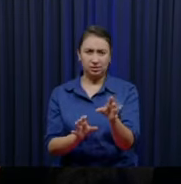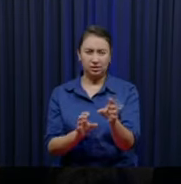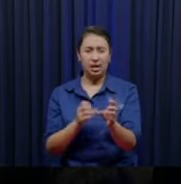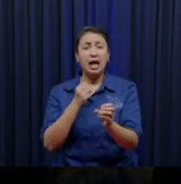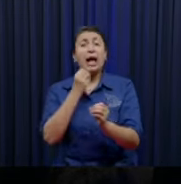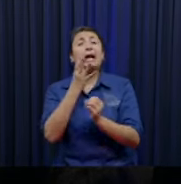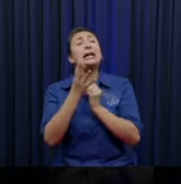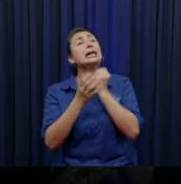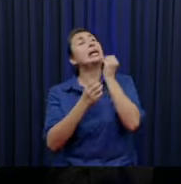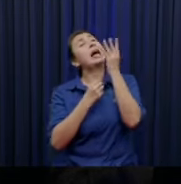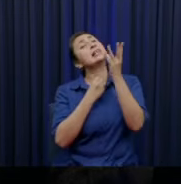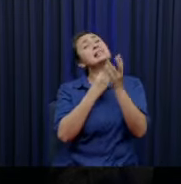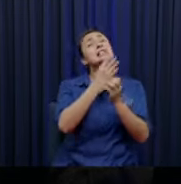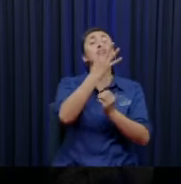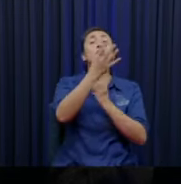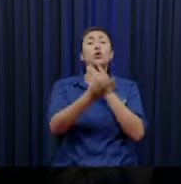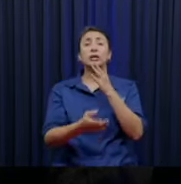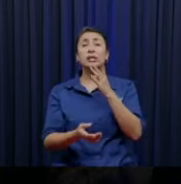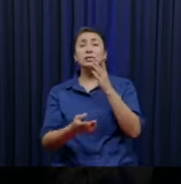Dígame uno, pues.